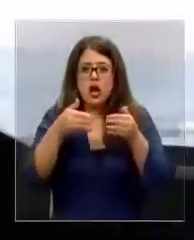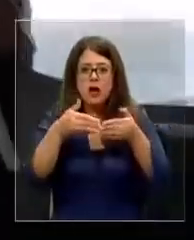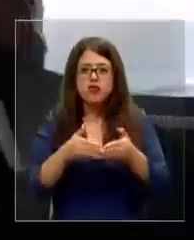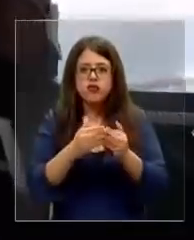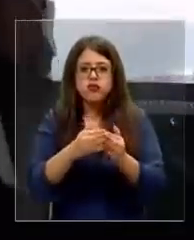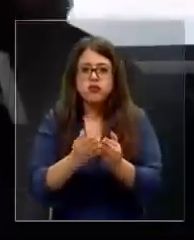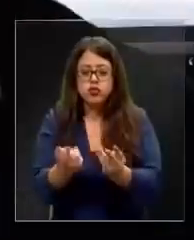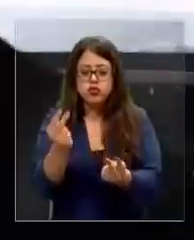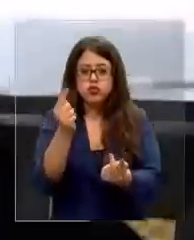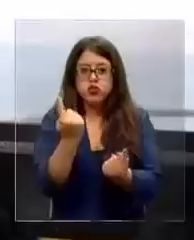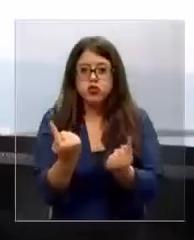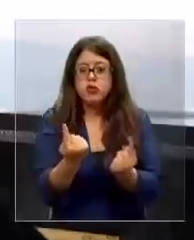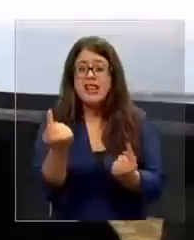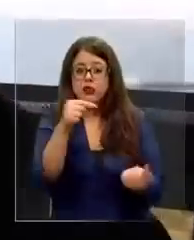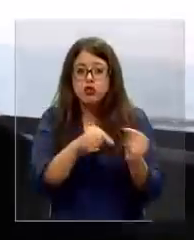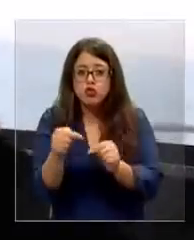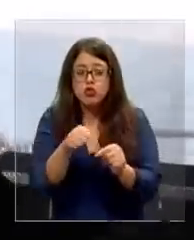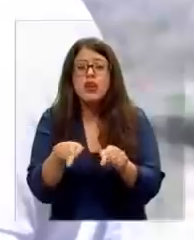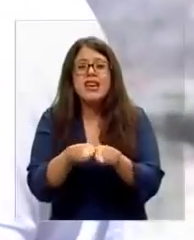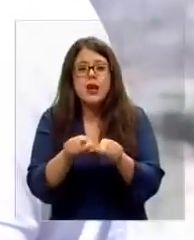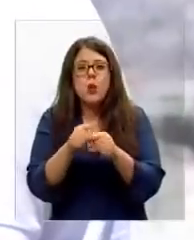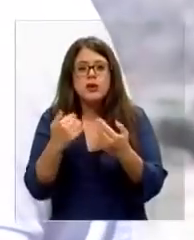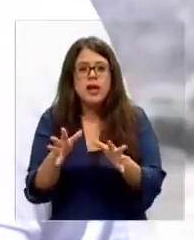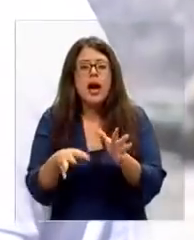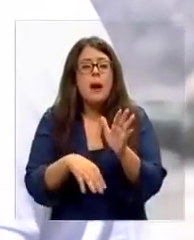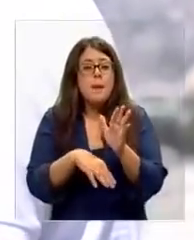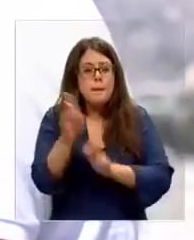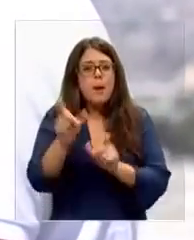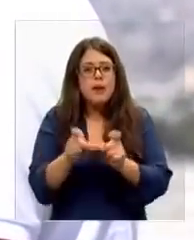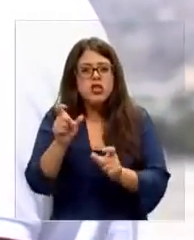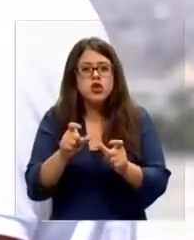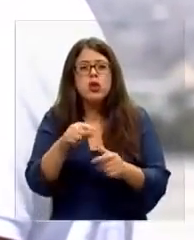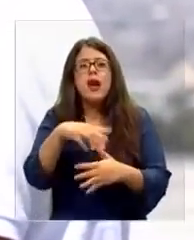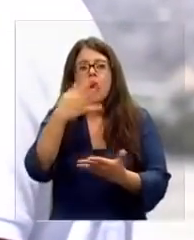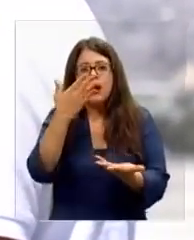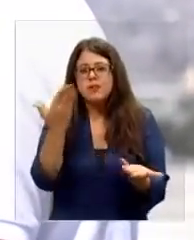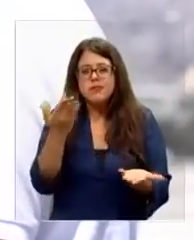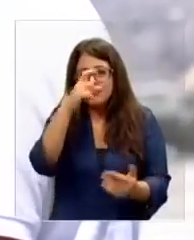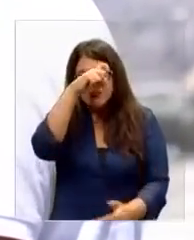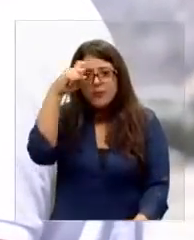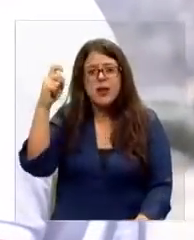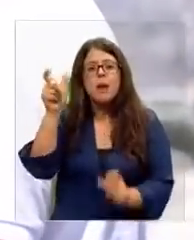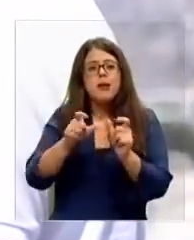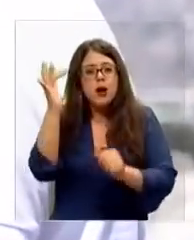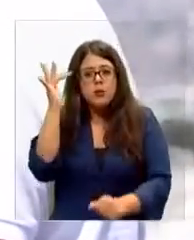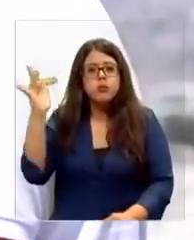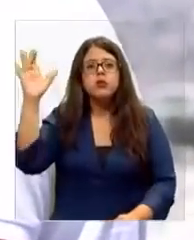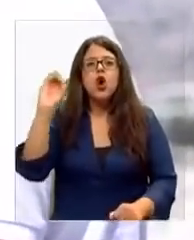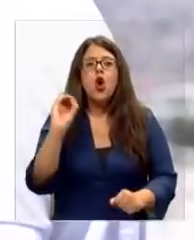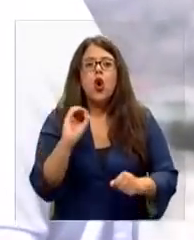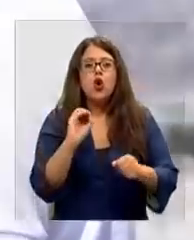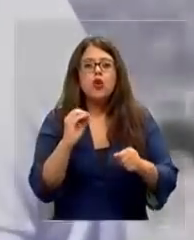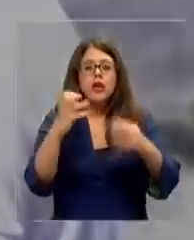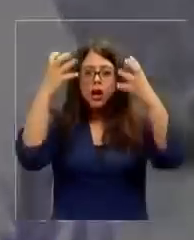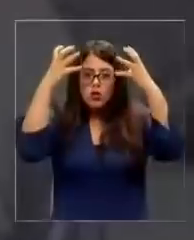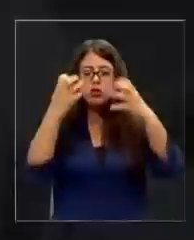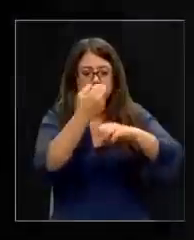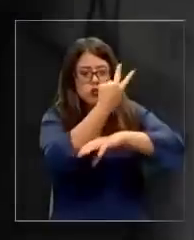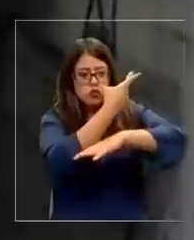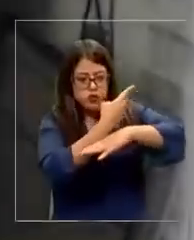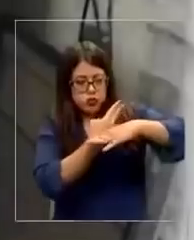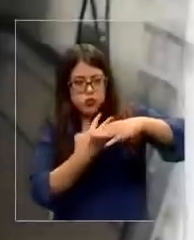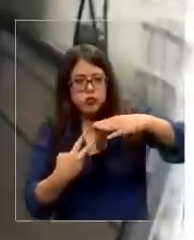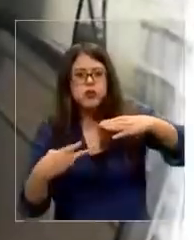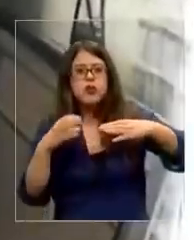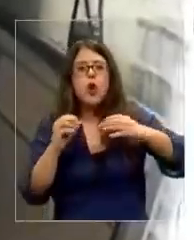sido sobreequipadas durante el periodo estival con personal especialista o de buceo o nadadores de rescate.